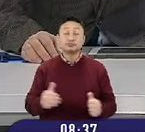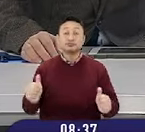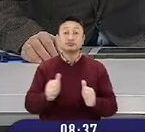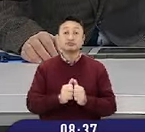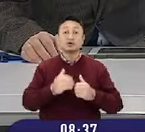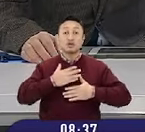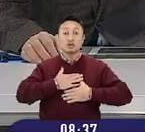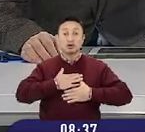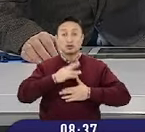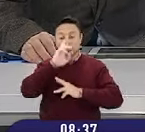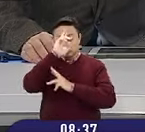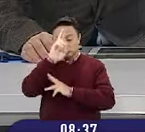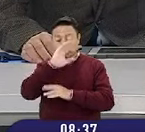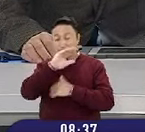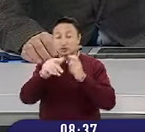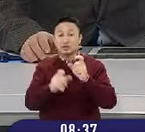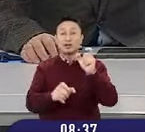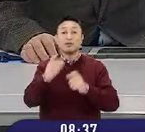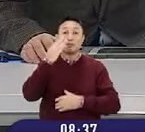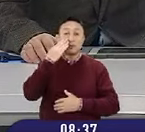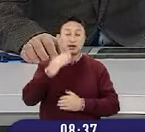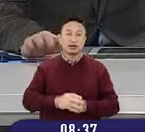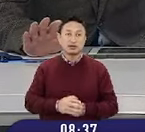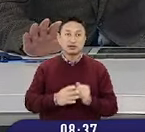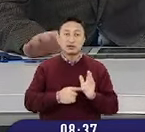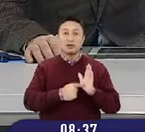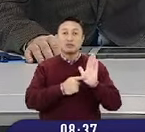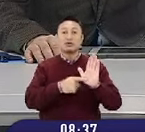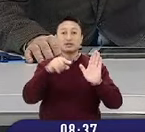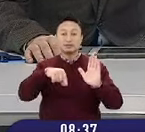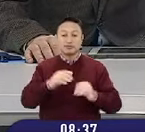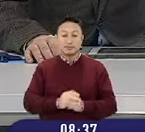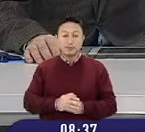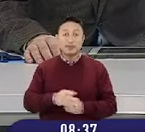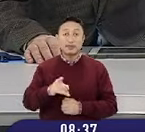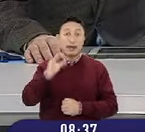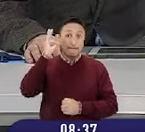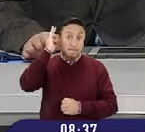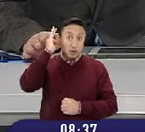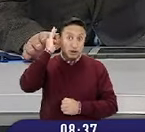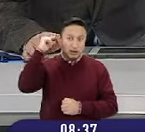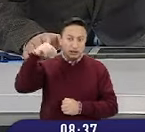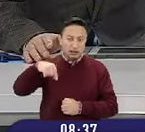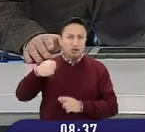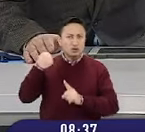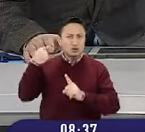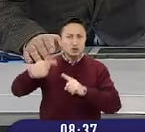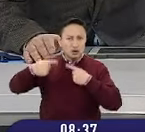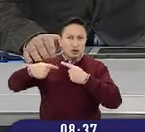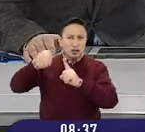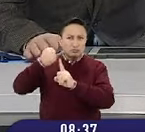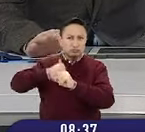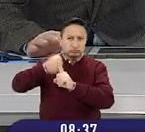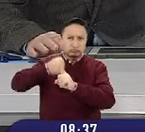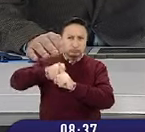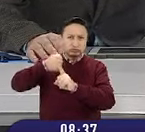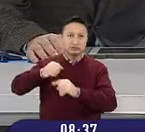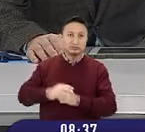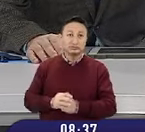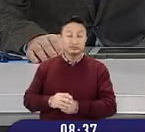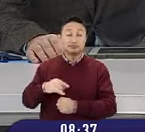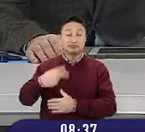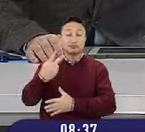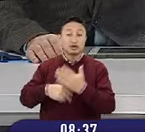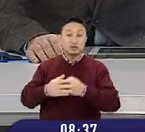nuestro homenaje hacia todas las progenitoras, les presentamos la historia de una mujer que se esfuerza por brindar la mejor